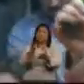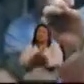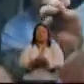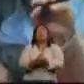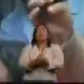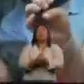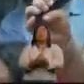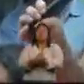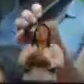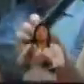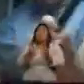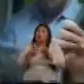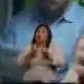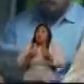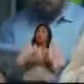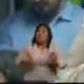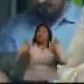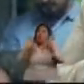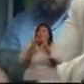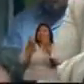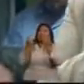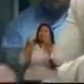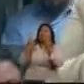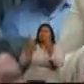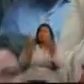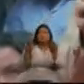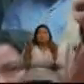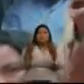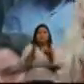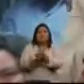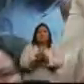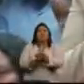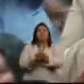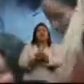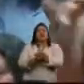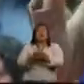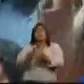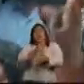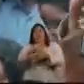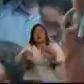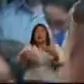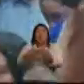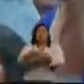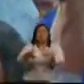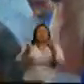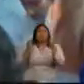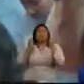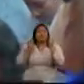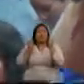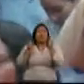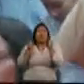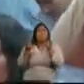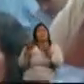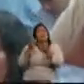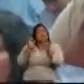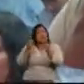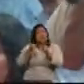qué importante es entender que es evidente una campaña sistemática